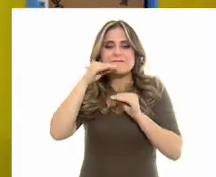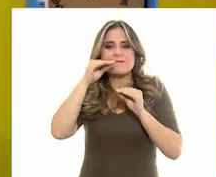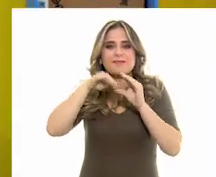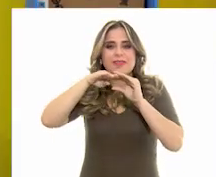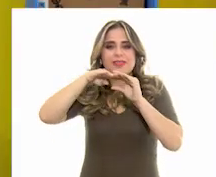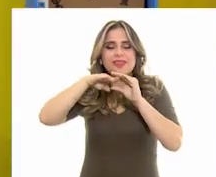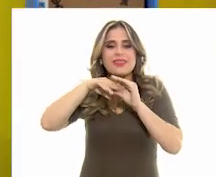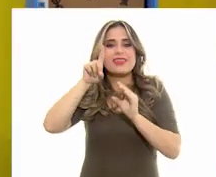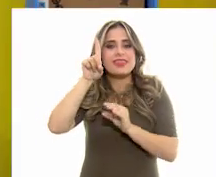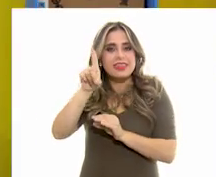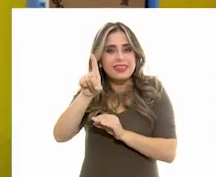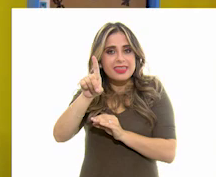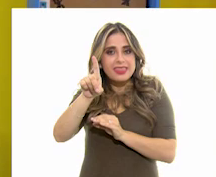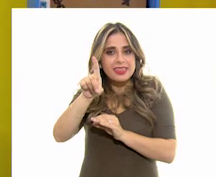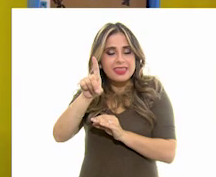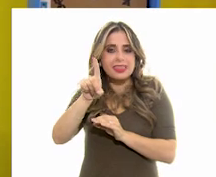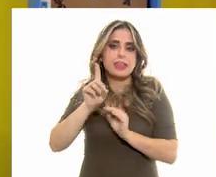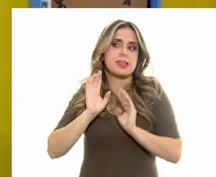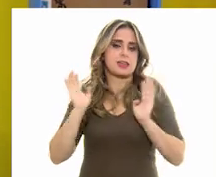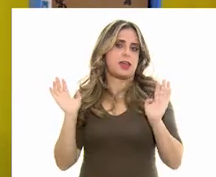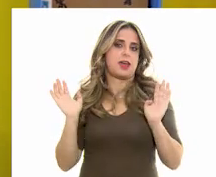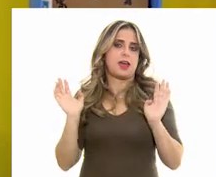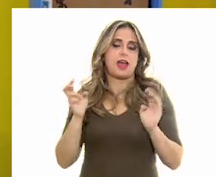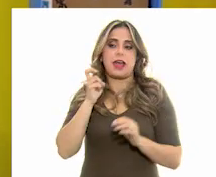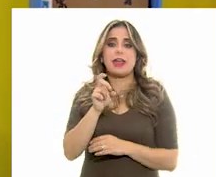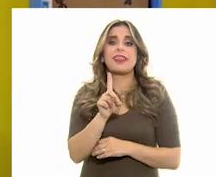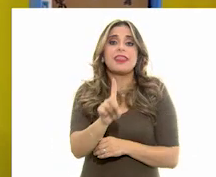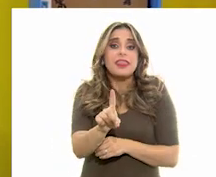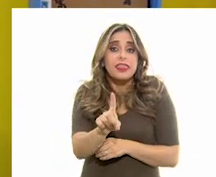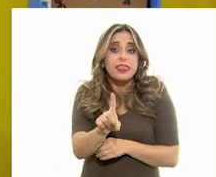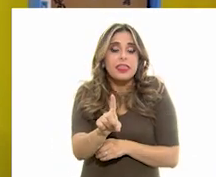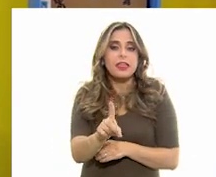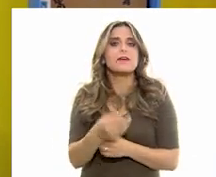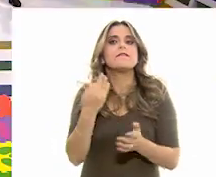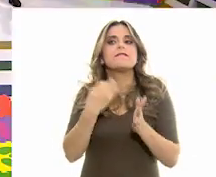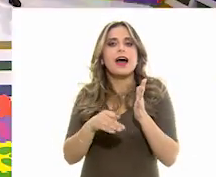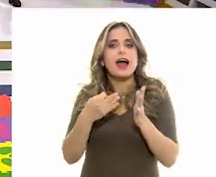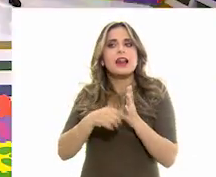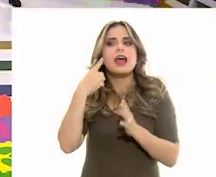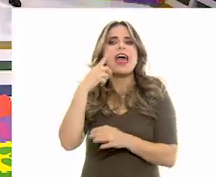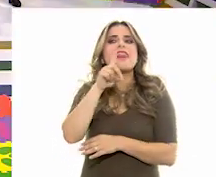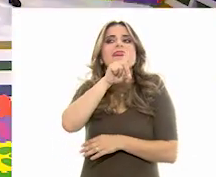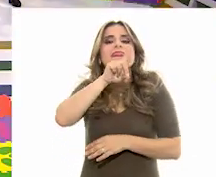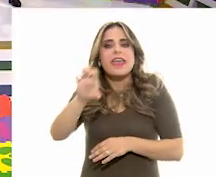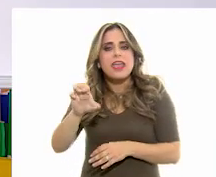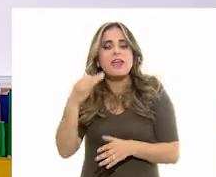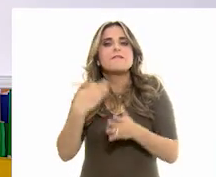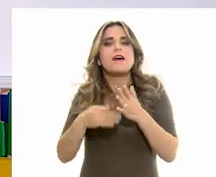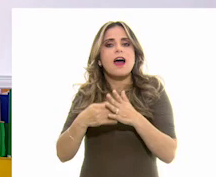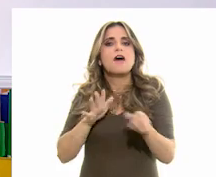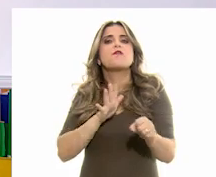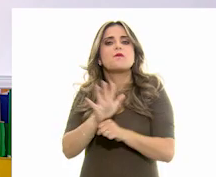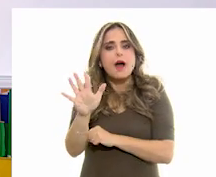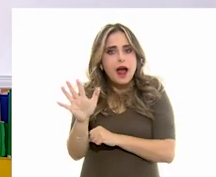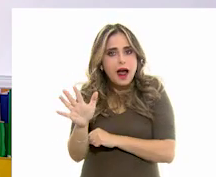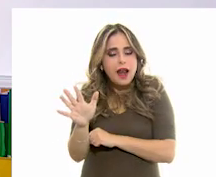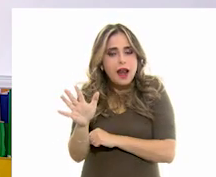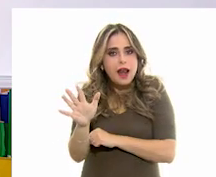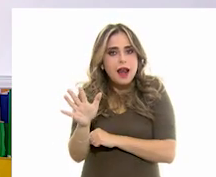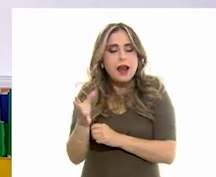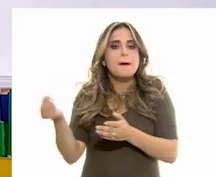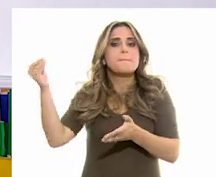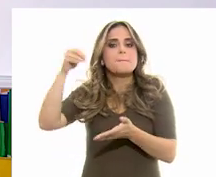¿no? Entonces, aquí dice R, y para que se escuche de, ¿qué vocal